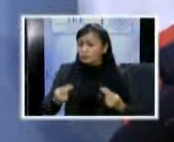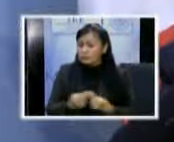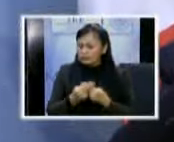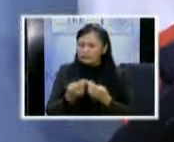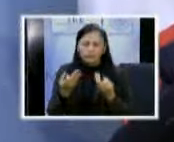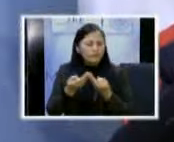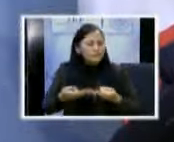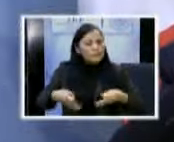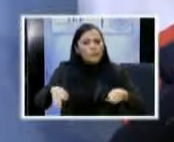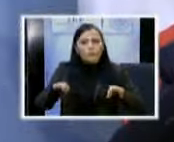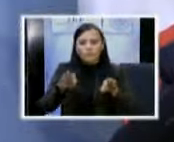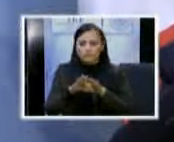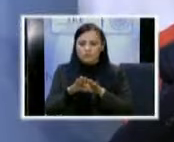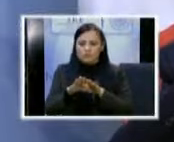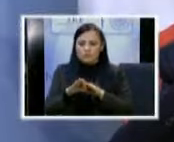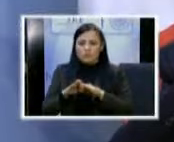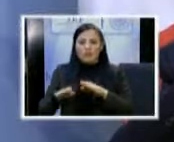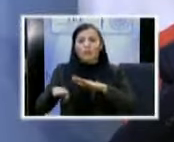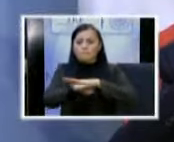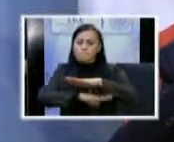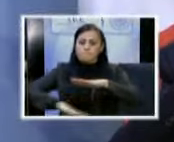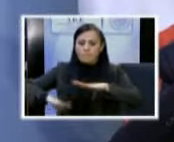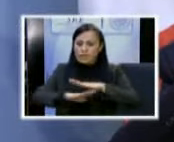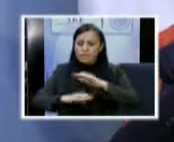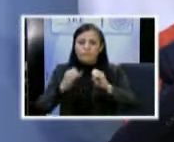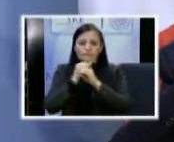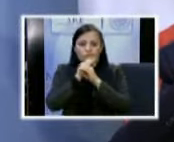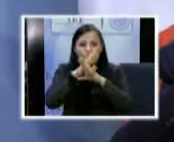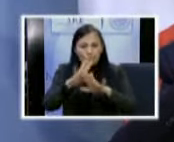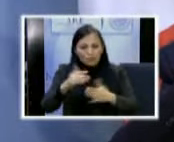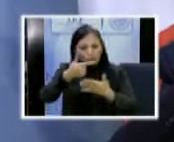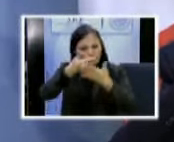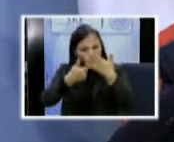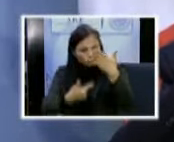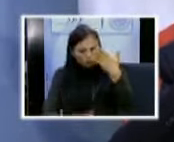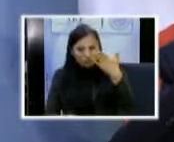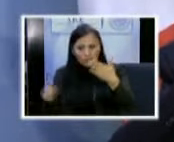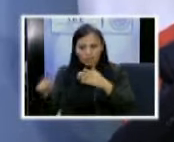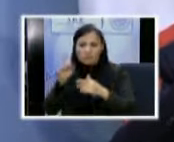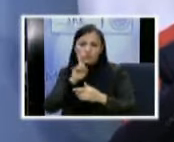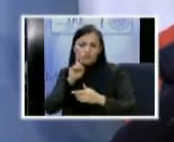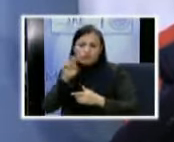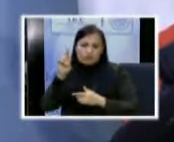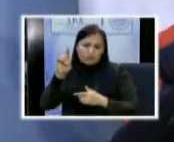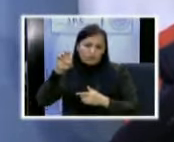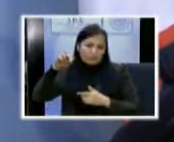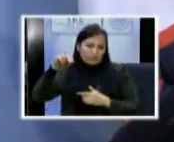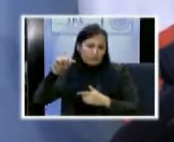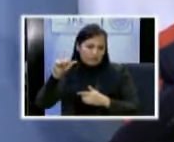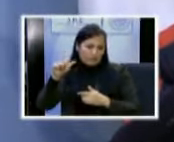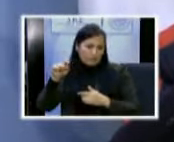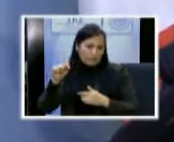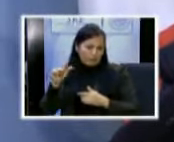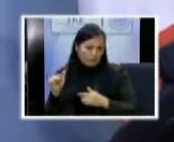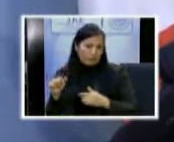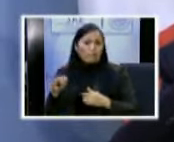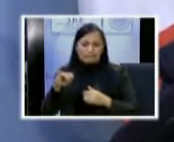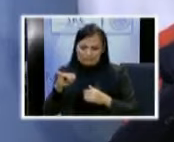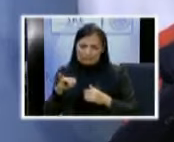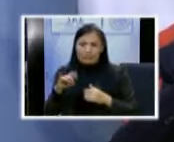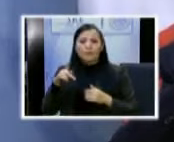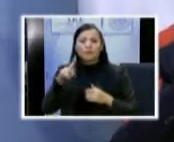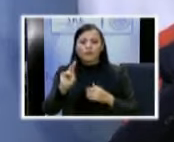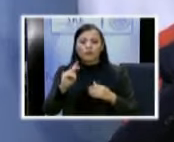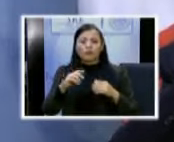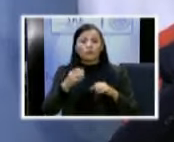efectivamente. La base de datos que tenemos es la que tiene el RENAPO, pero no tenemos las bases de datos de los estados.